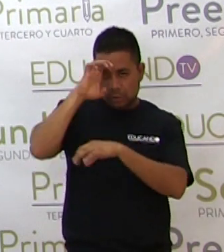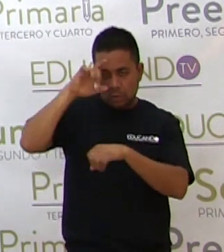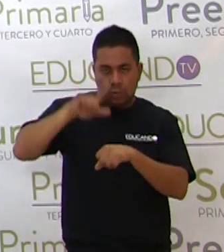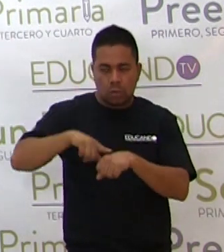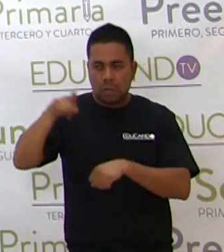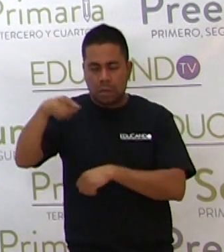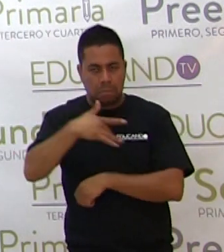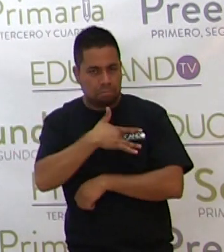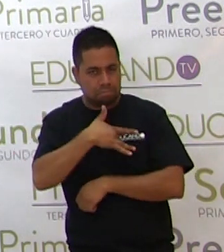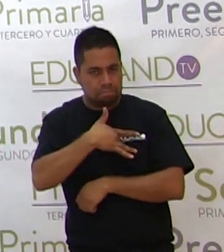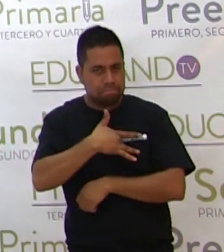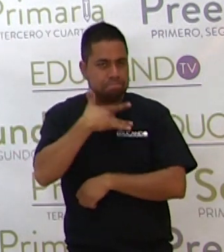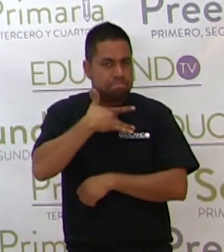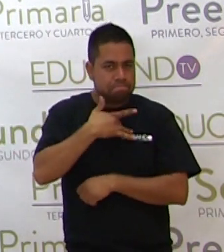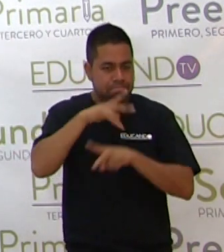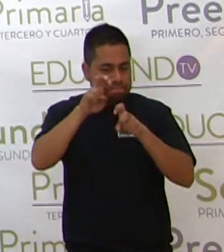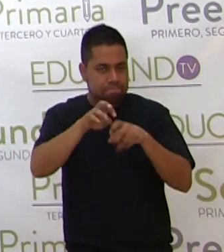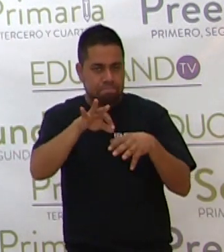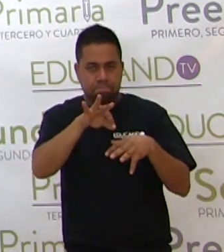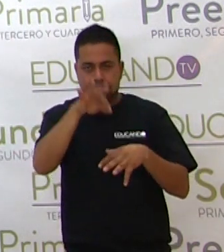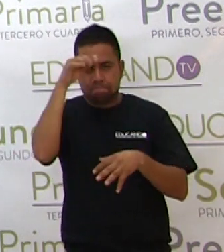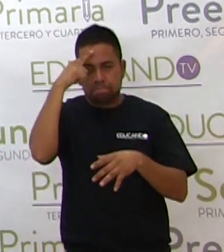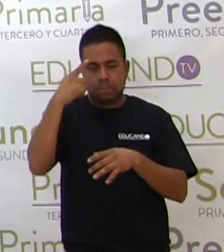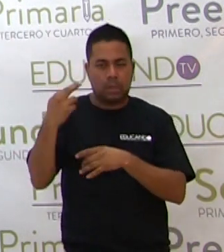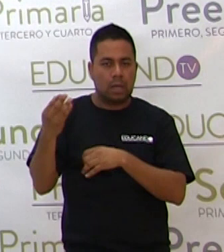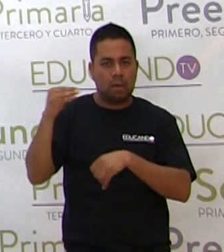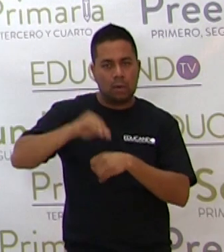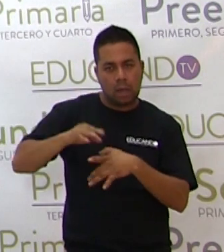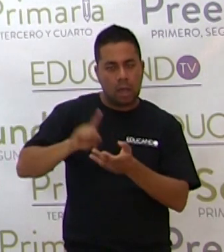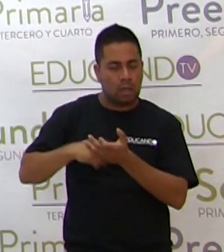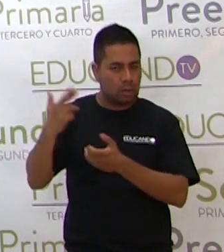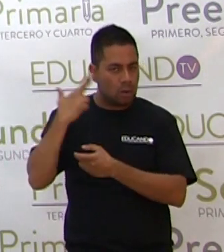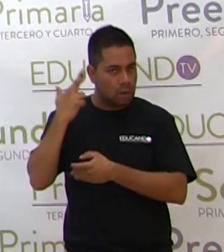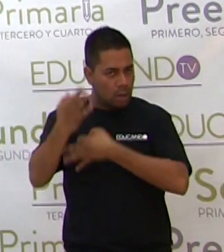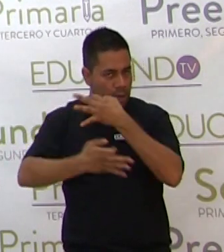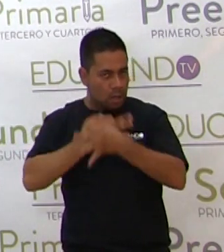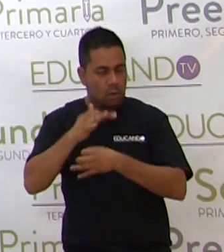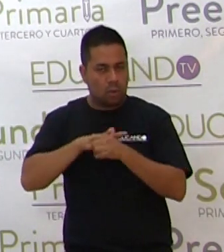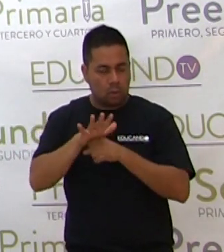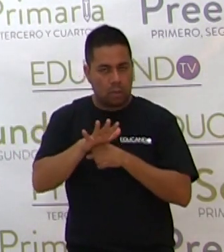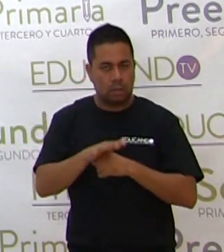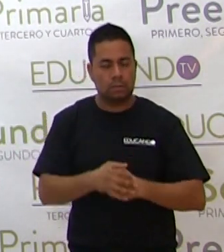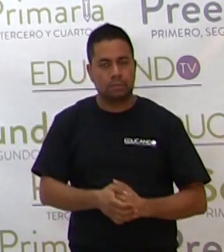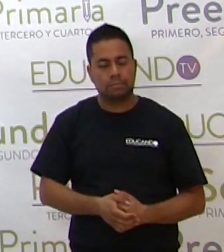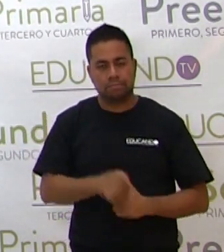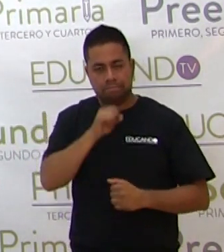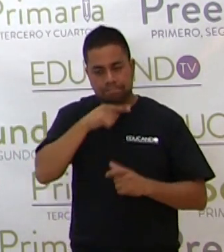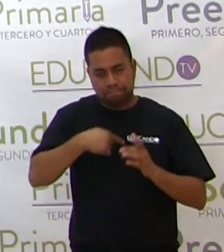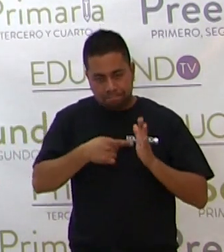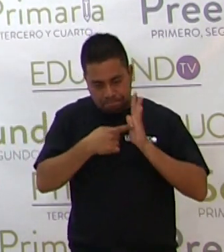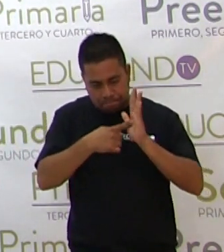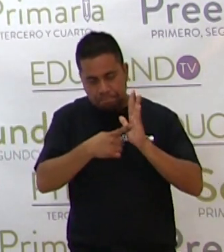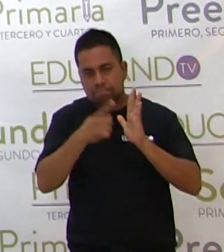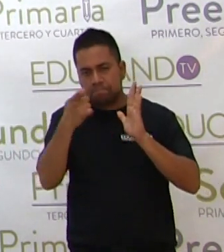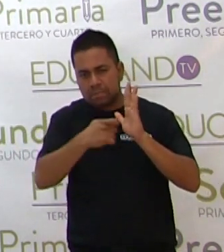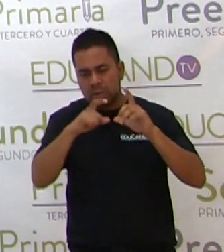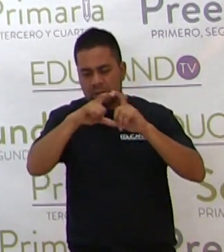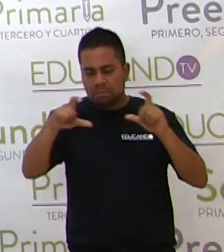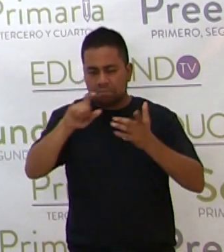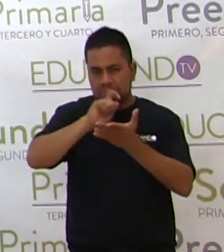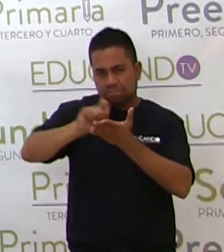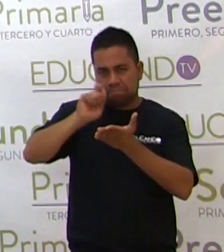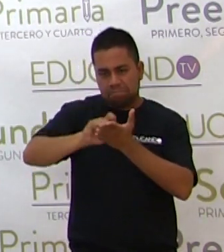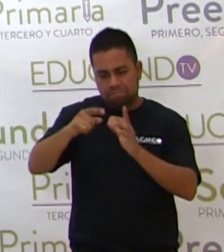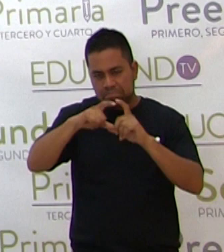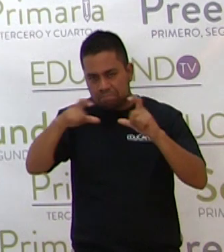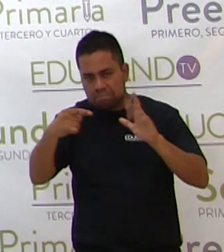vamos a hablar en nuestro programa de radio les presenté una ficha de trabajo para que ustedes